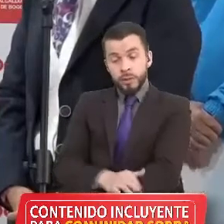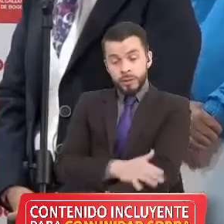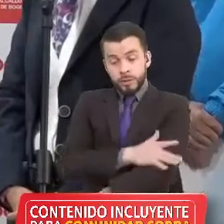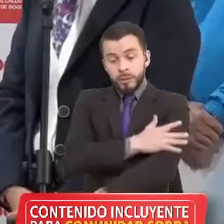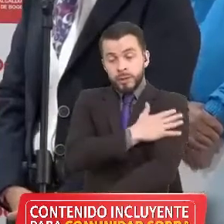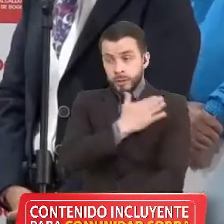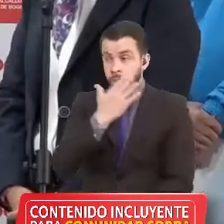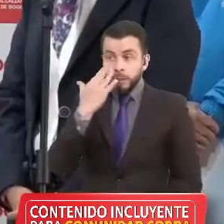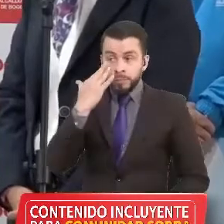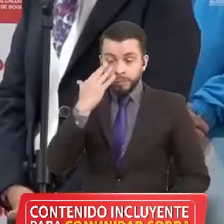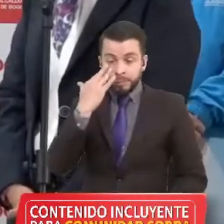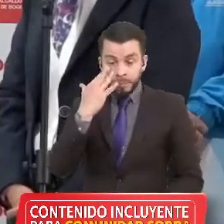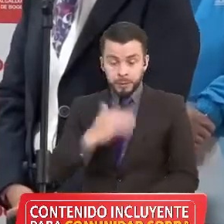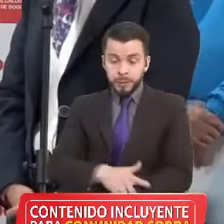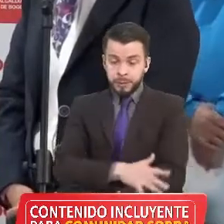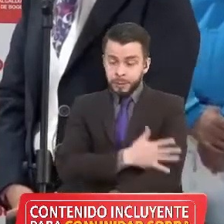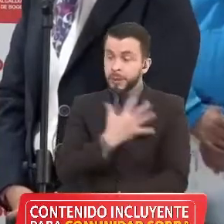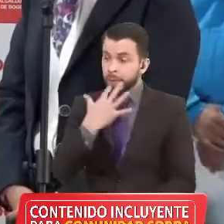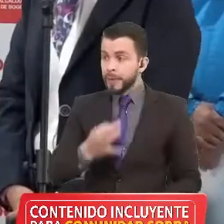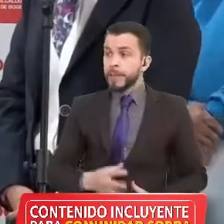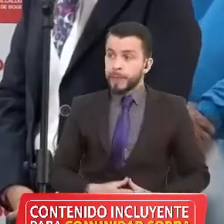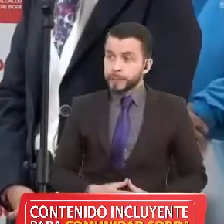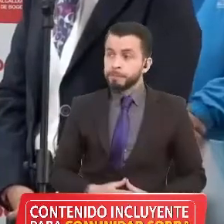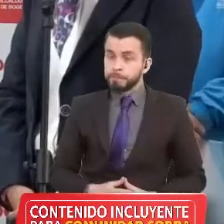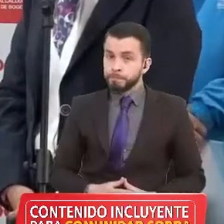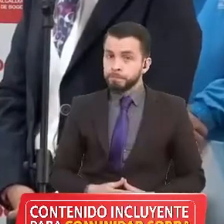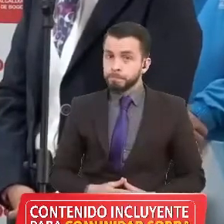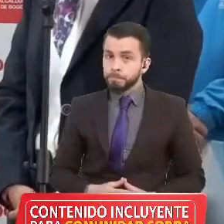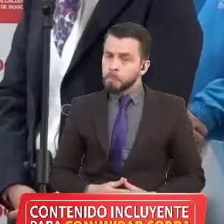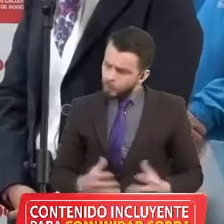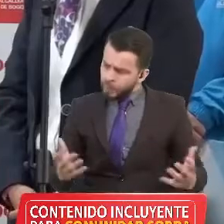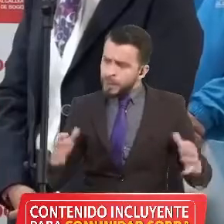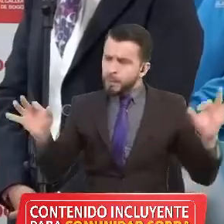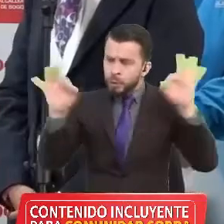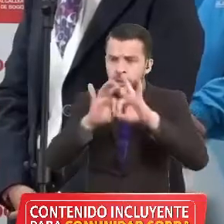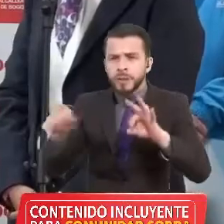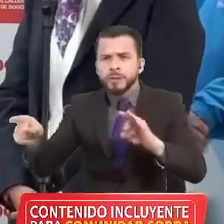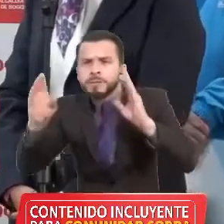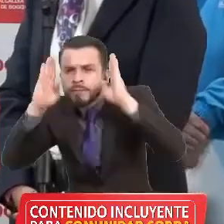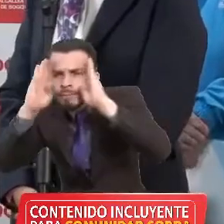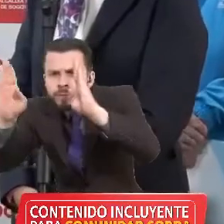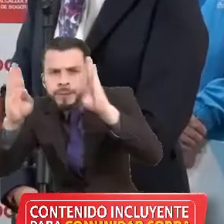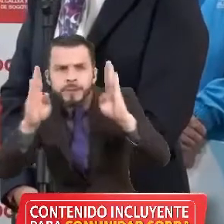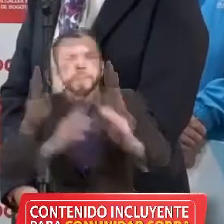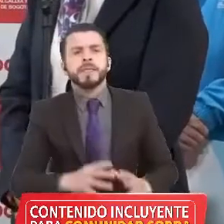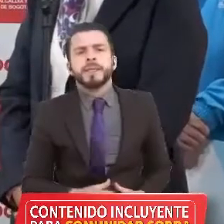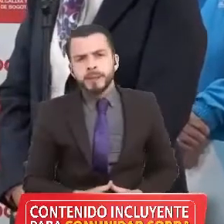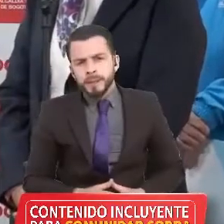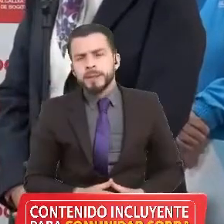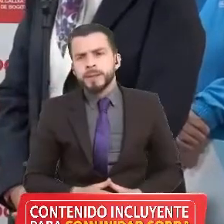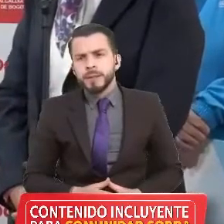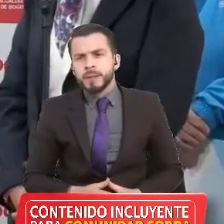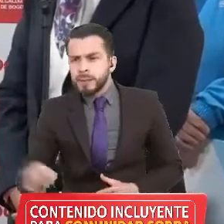es importante escucharlos atender sus dolencias darles oportunidades